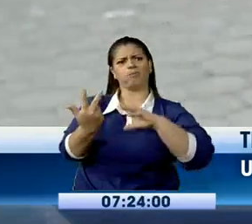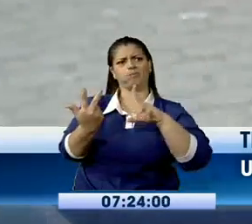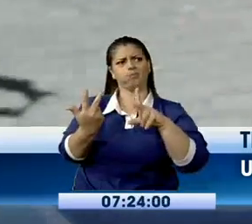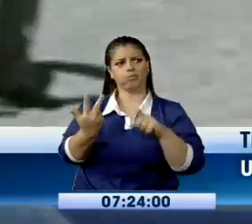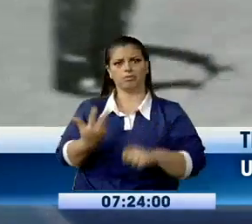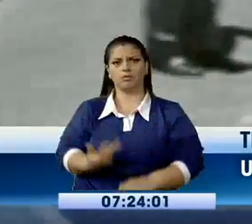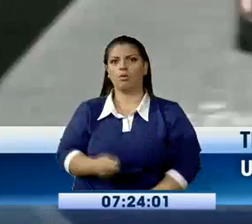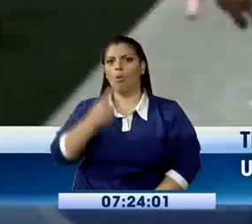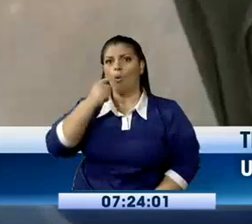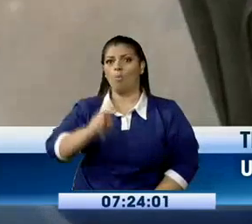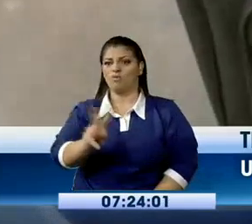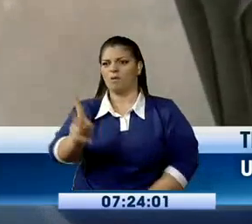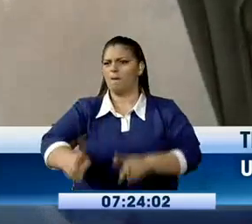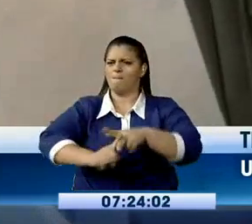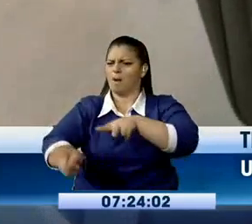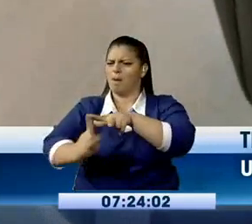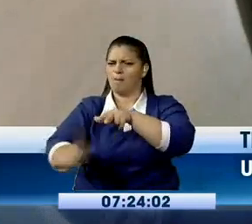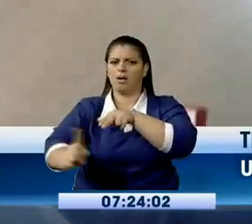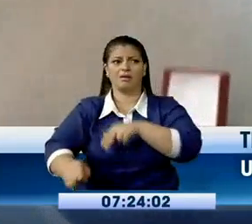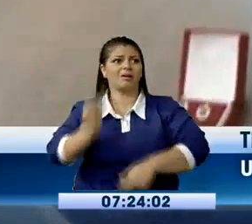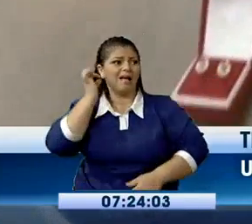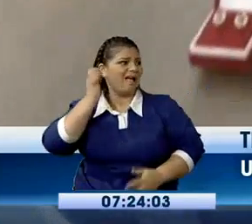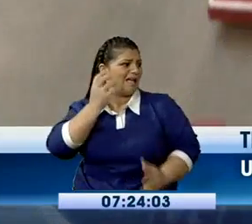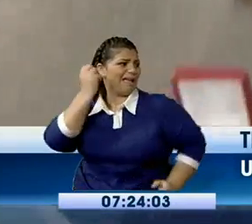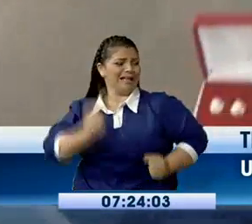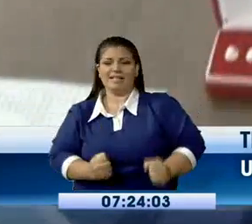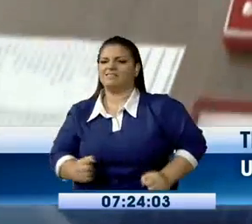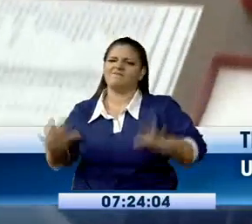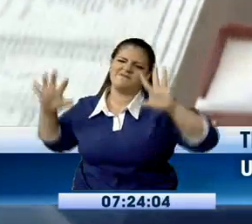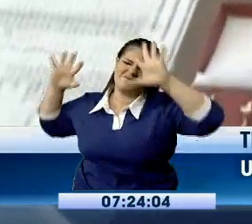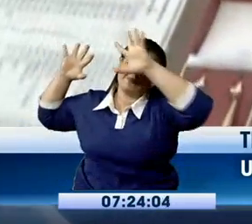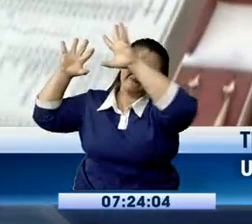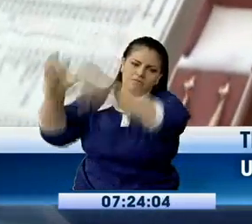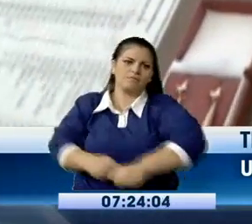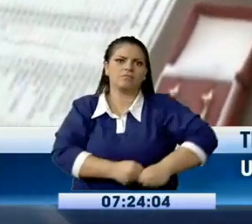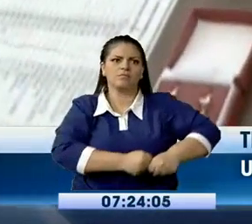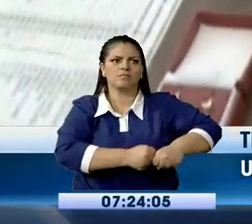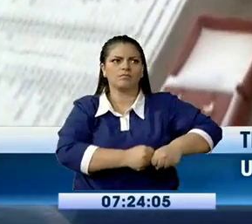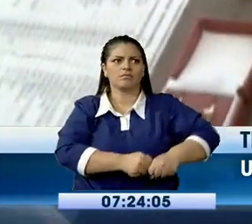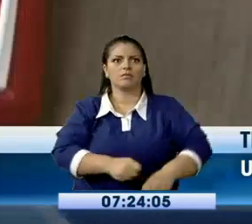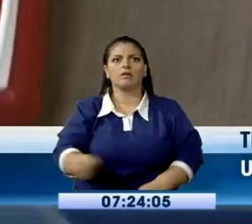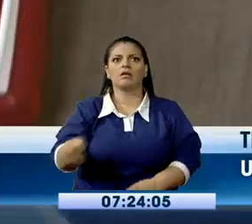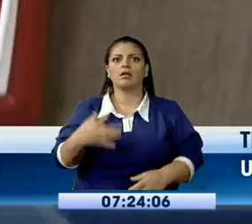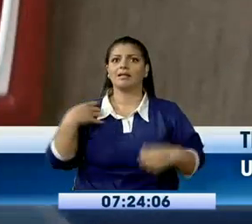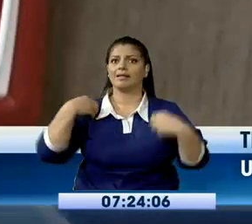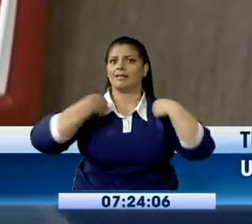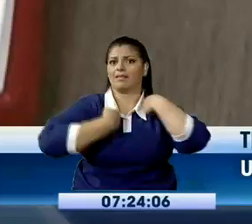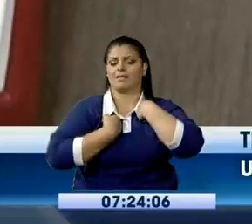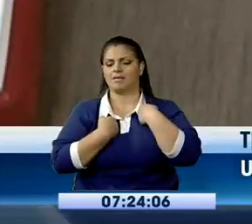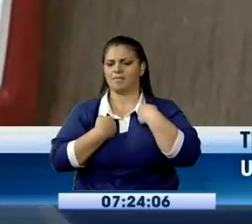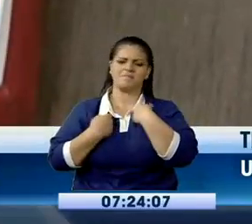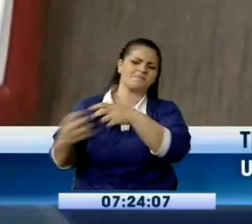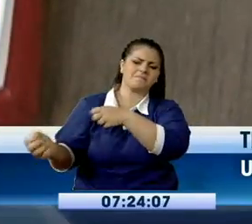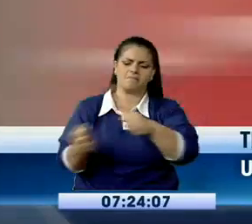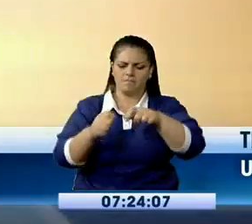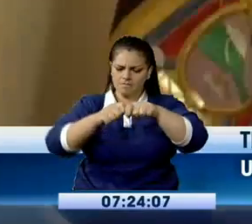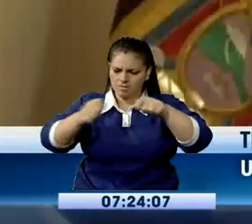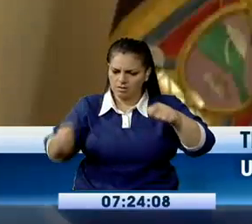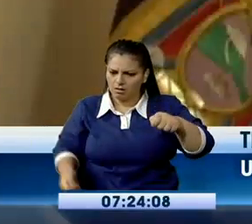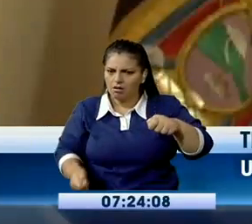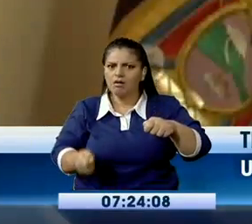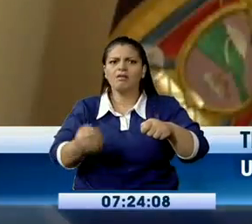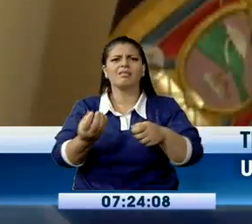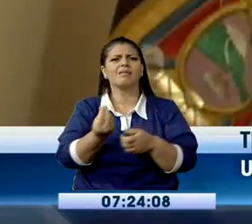fue detenida en el lugar, al revisar la maleta que cargaba, la sorpresa, estaba llena de estuches con sus respectivos aretes y cadenas.